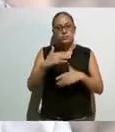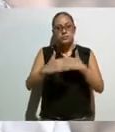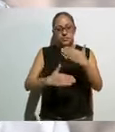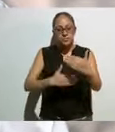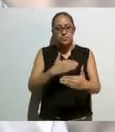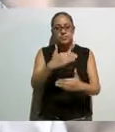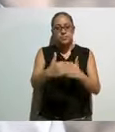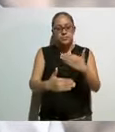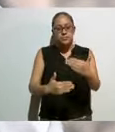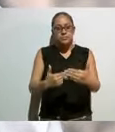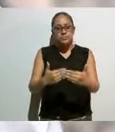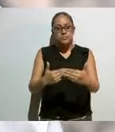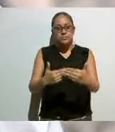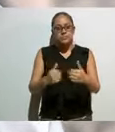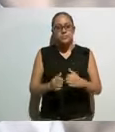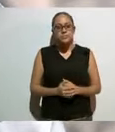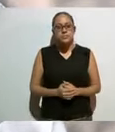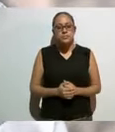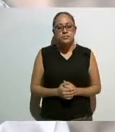lo más